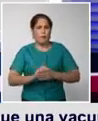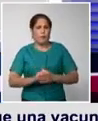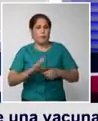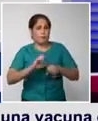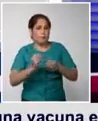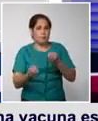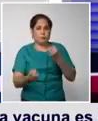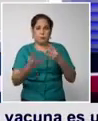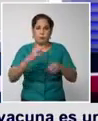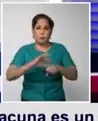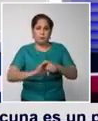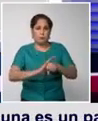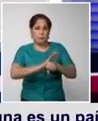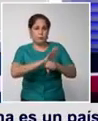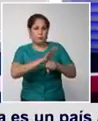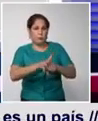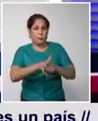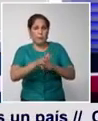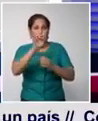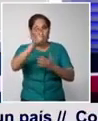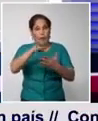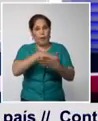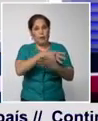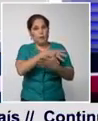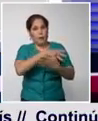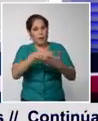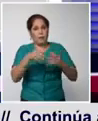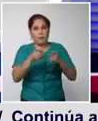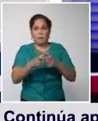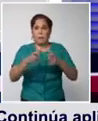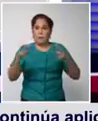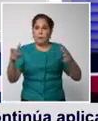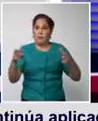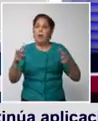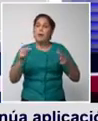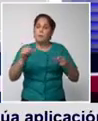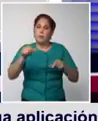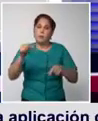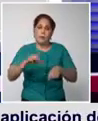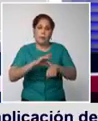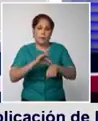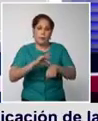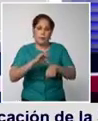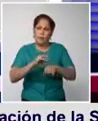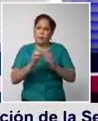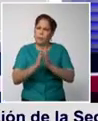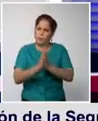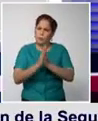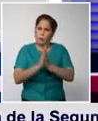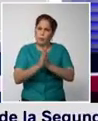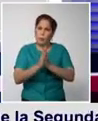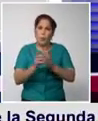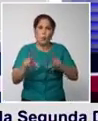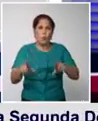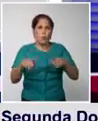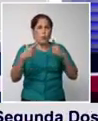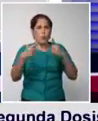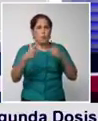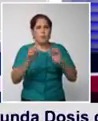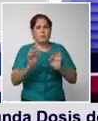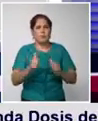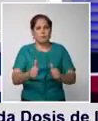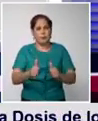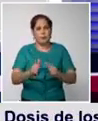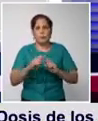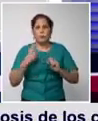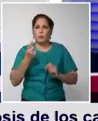de COVID-19. Las estadísticas aún no son favorables, de ahí la necesidad de cumplir con estricto apego todo lo